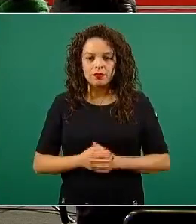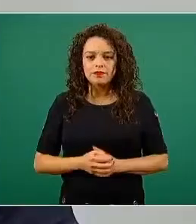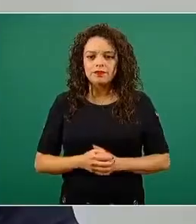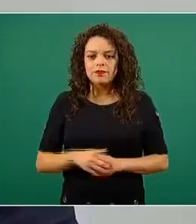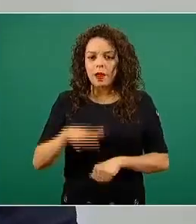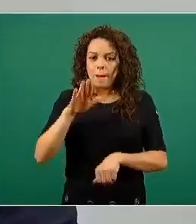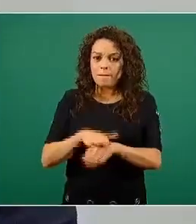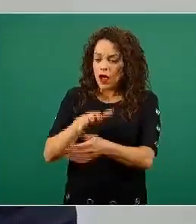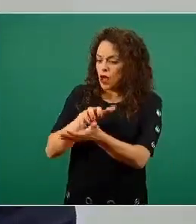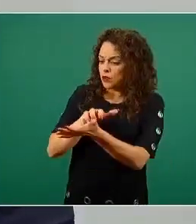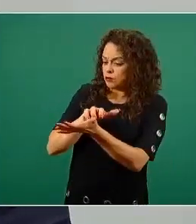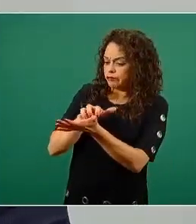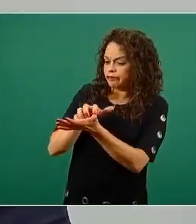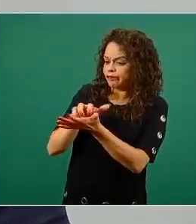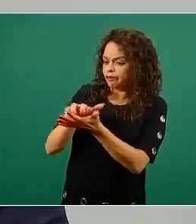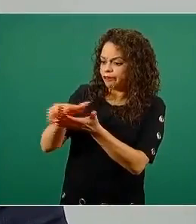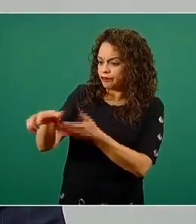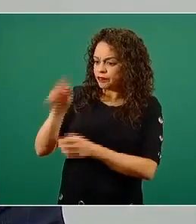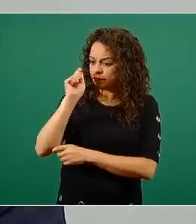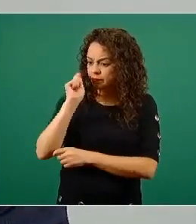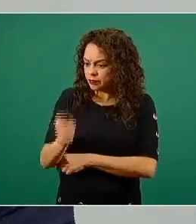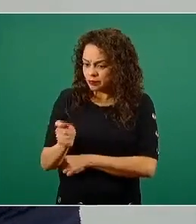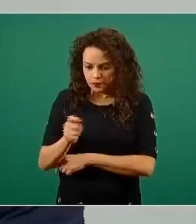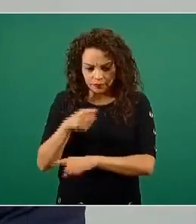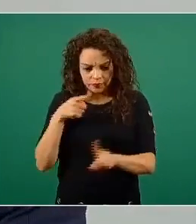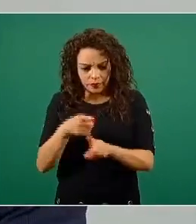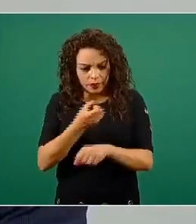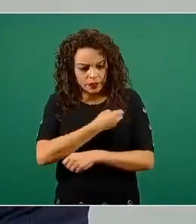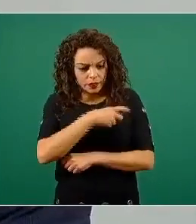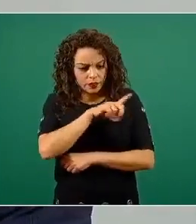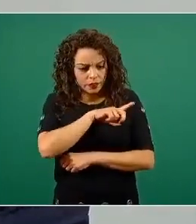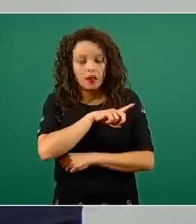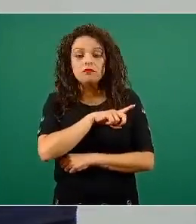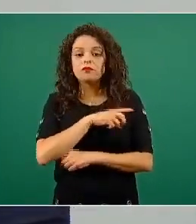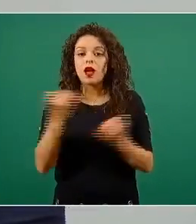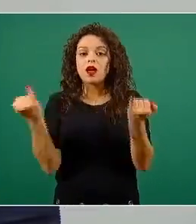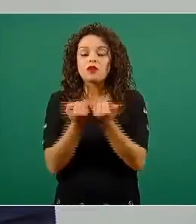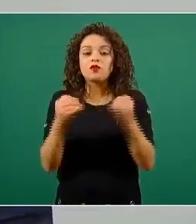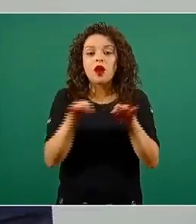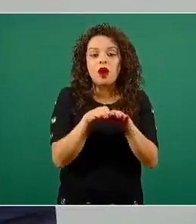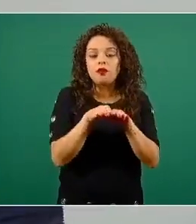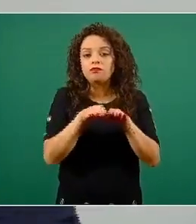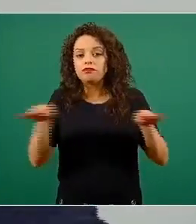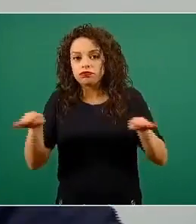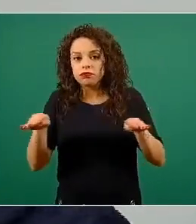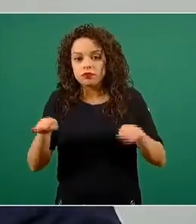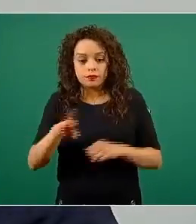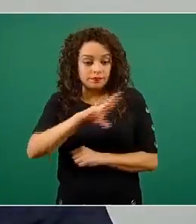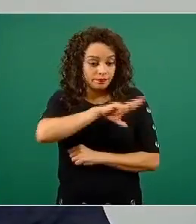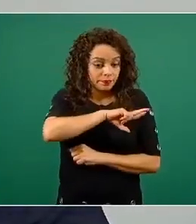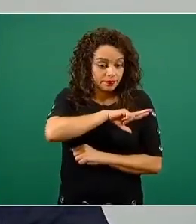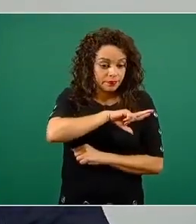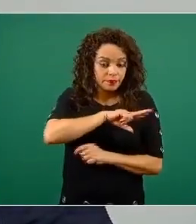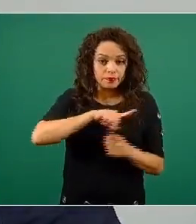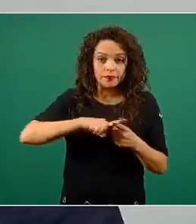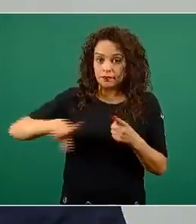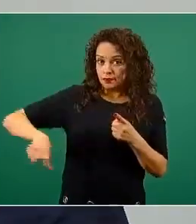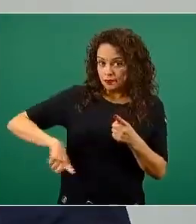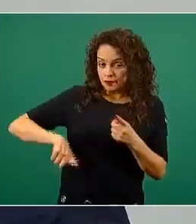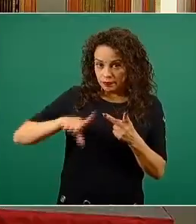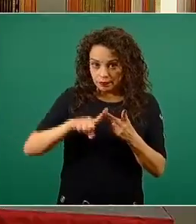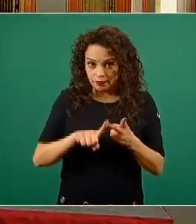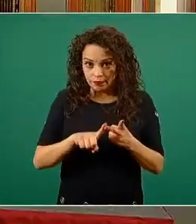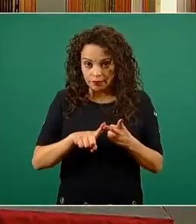del financiamiento o el financiamiento de la salud se hace a partes iguales entre el sector privado y el sector público.